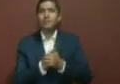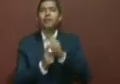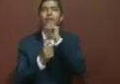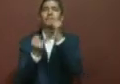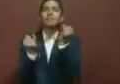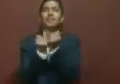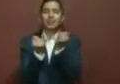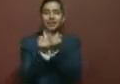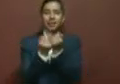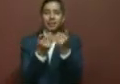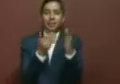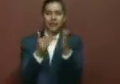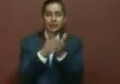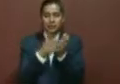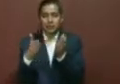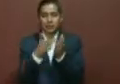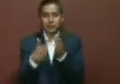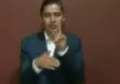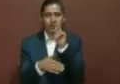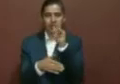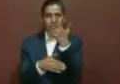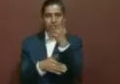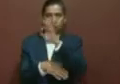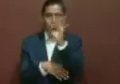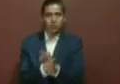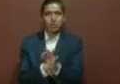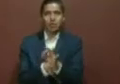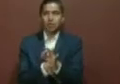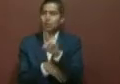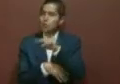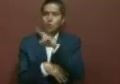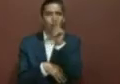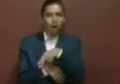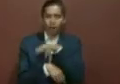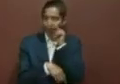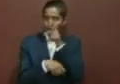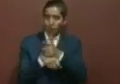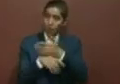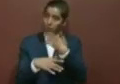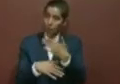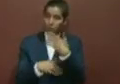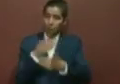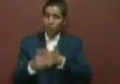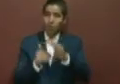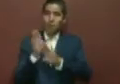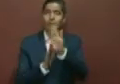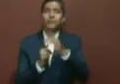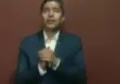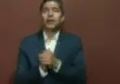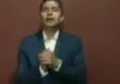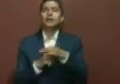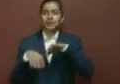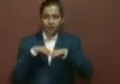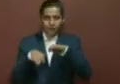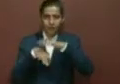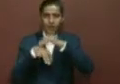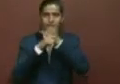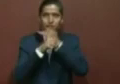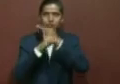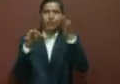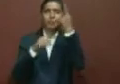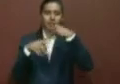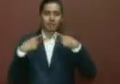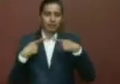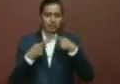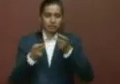de la semana tuvo una ocupación cerca del 85%, que nunca se había visto. Estamos trabajando para mandar información a los